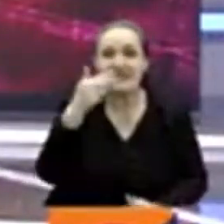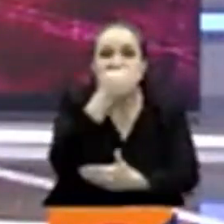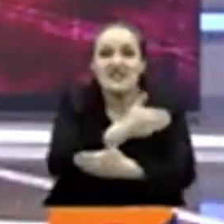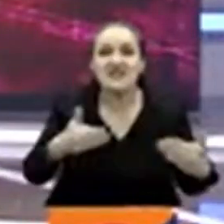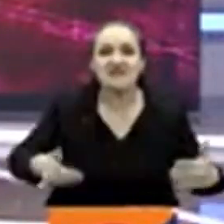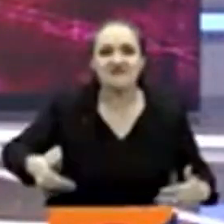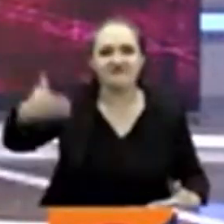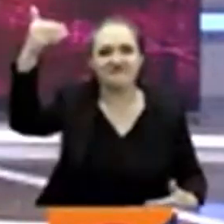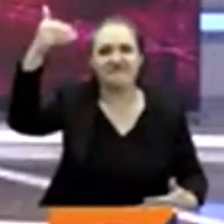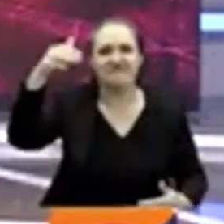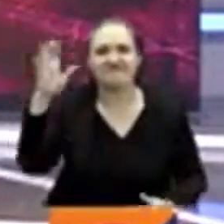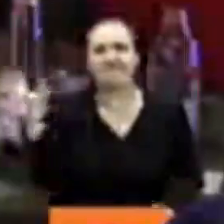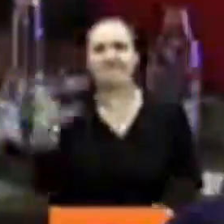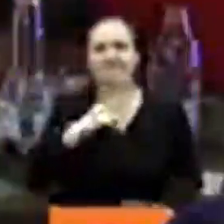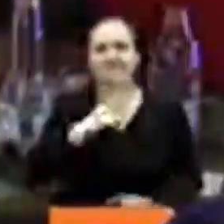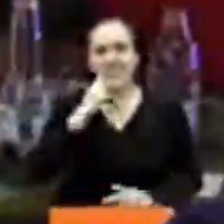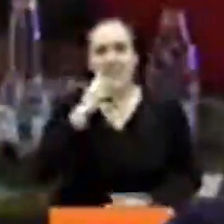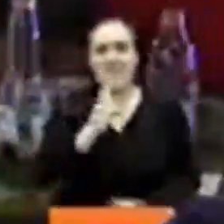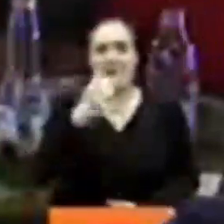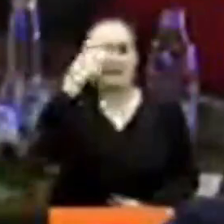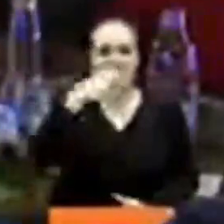llama ser campeón.